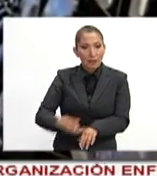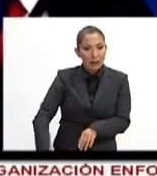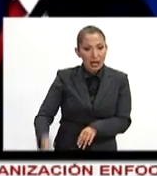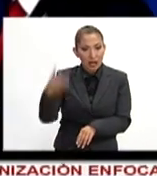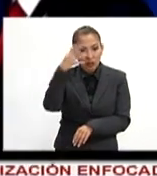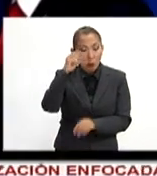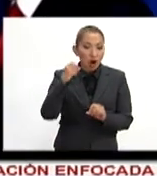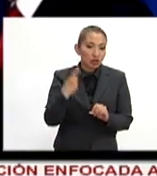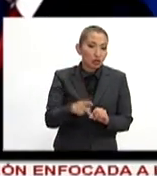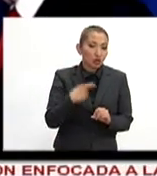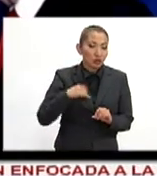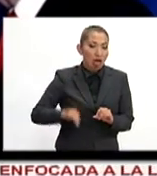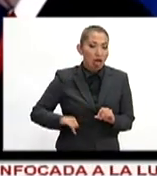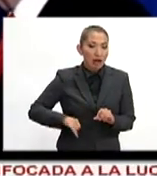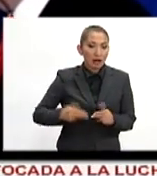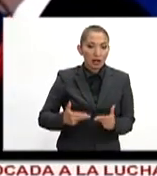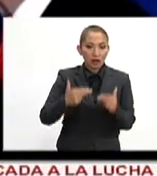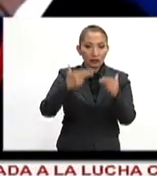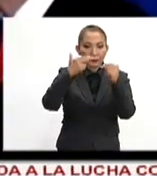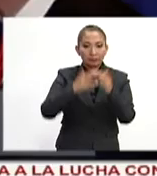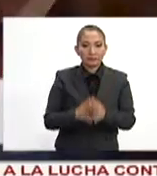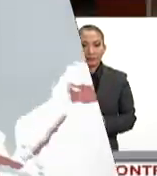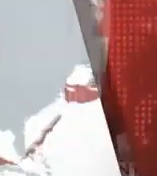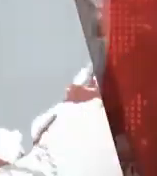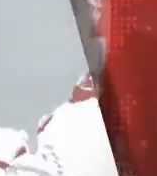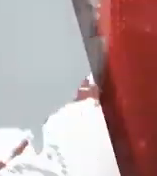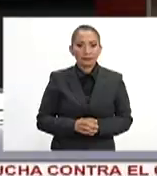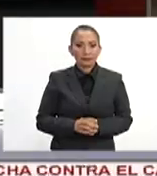o con sus intereses de negocios.